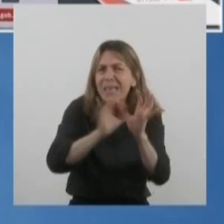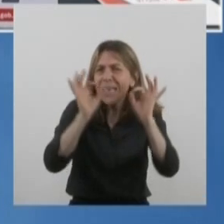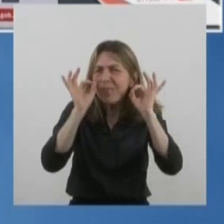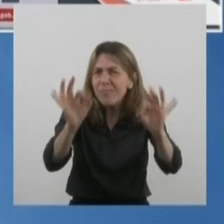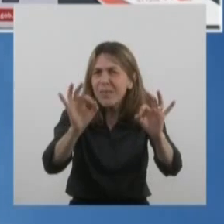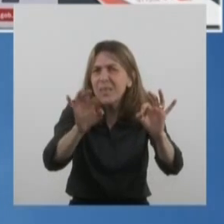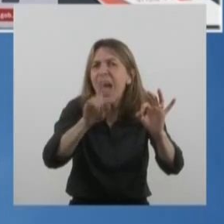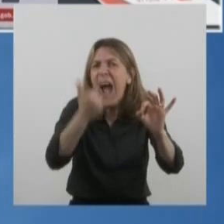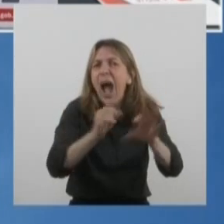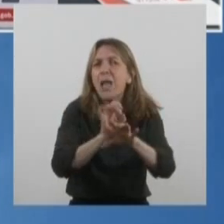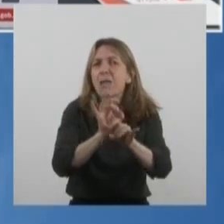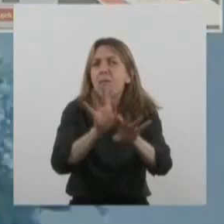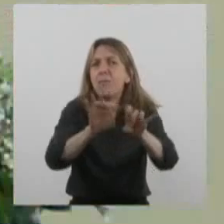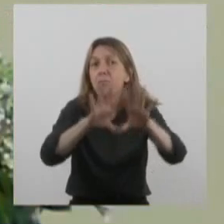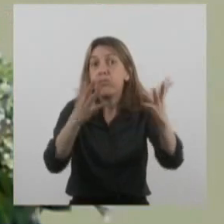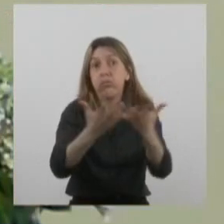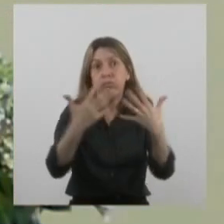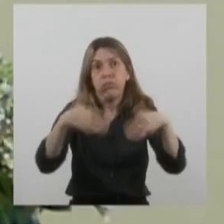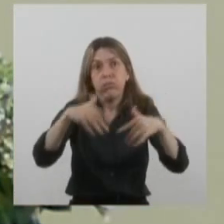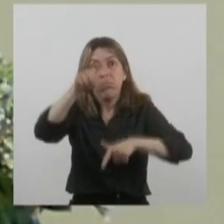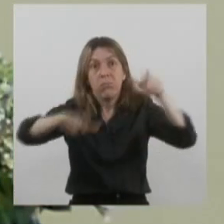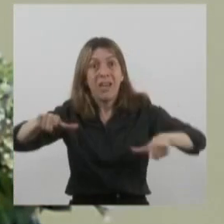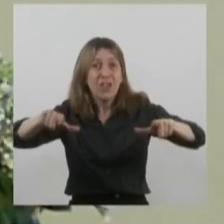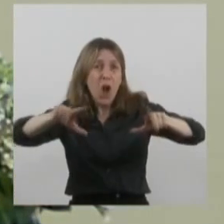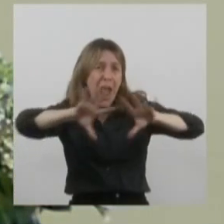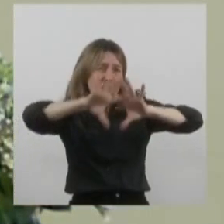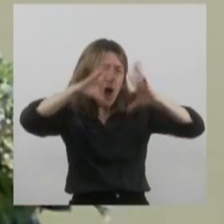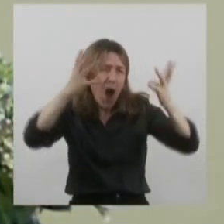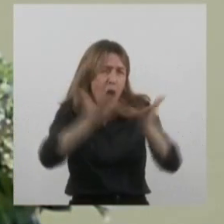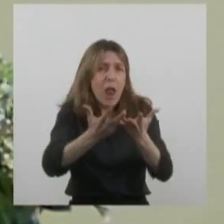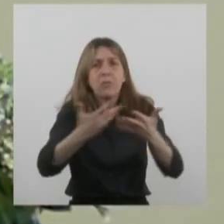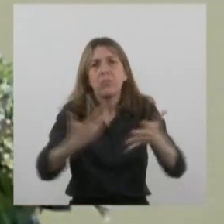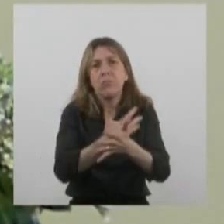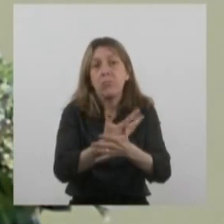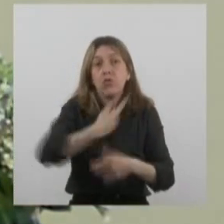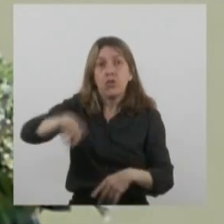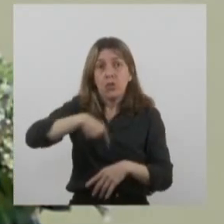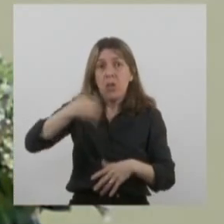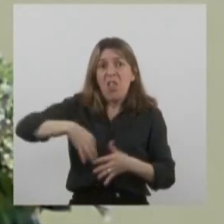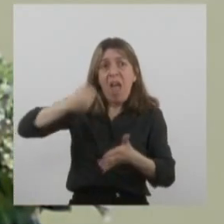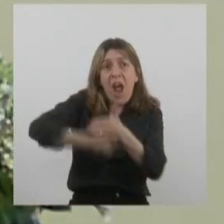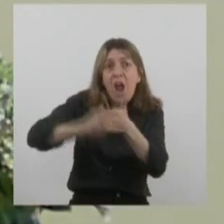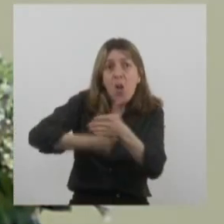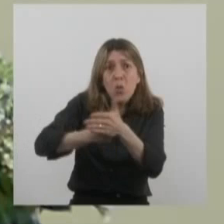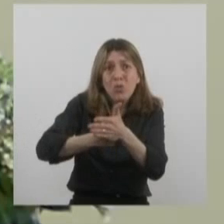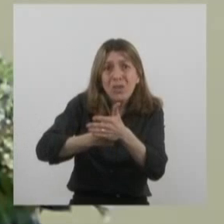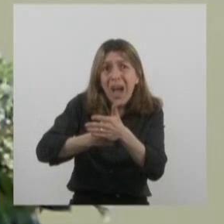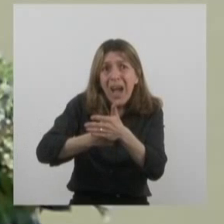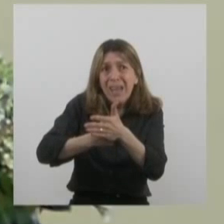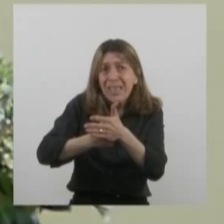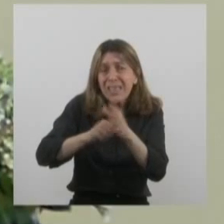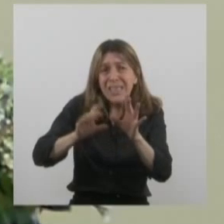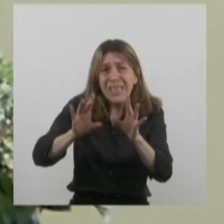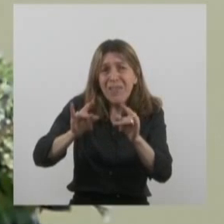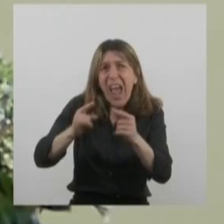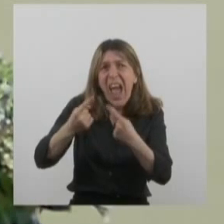es el mundo el que ha padecido los efectos de esta pandemia. Nosotros tuvimos que enfrentarla en condiciones muy difíciles,